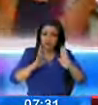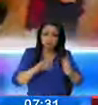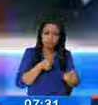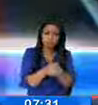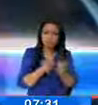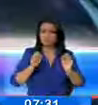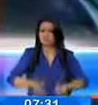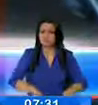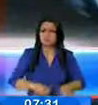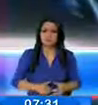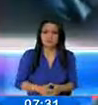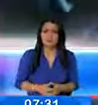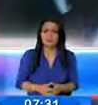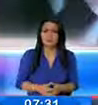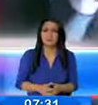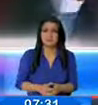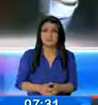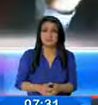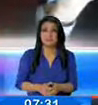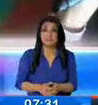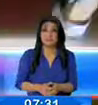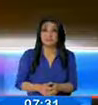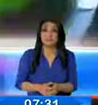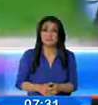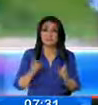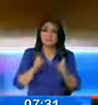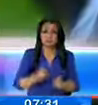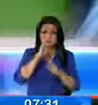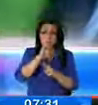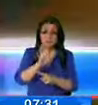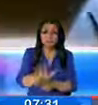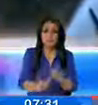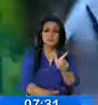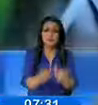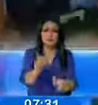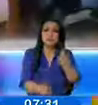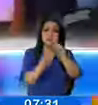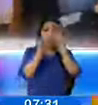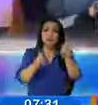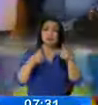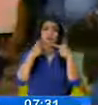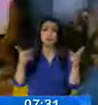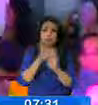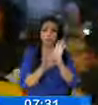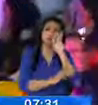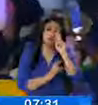¡Aplausa! ¡Estima! ¡Volveremos a vencer en una consulta!